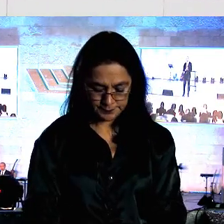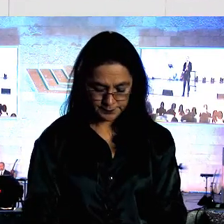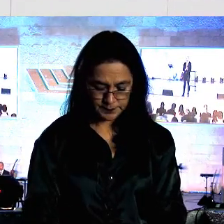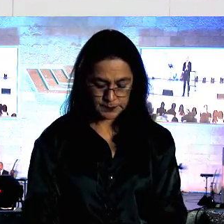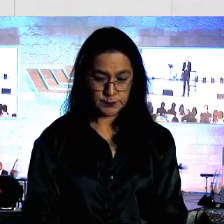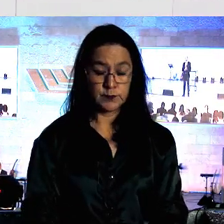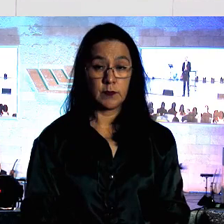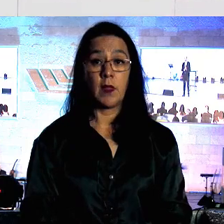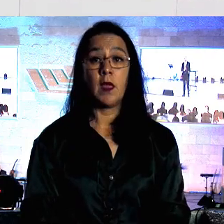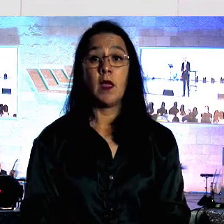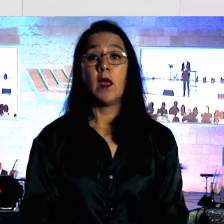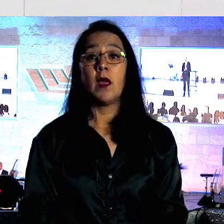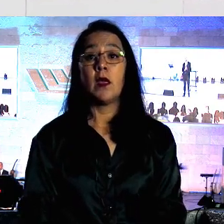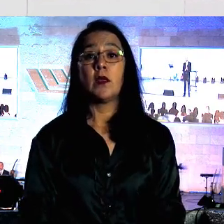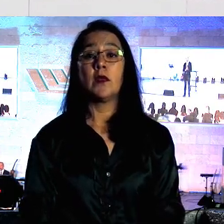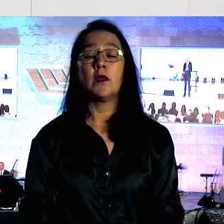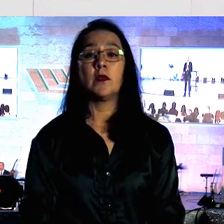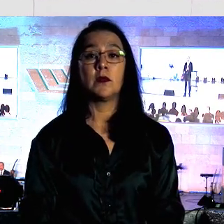porque